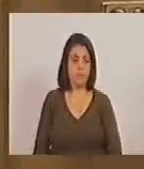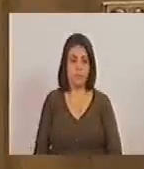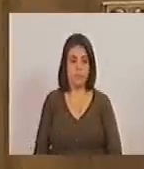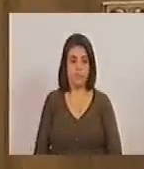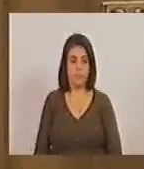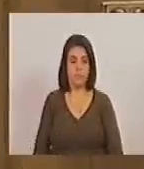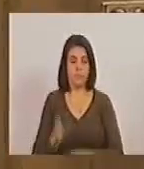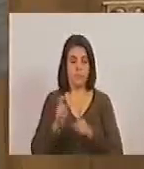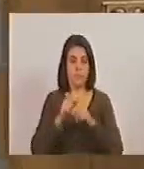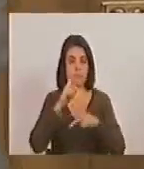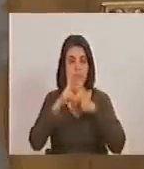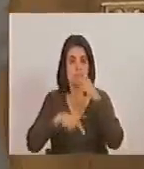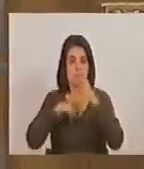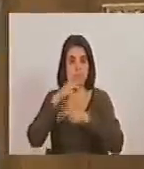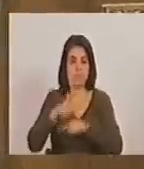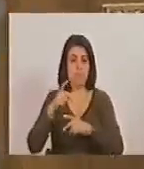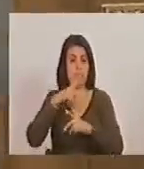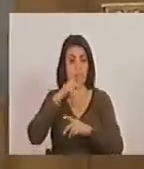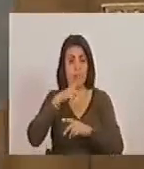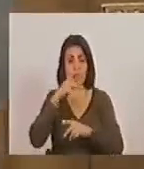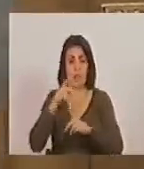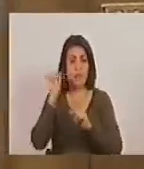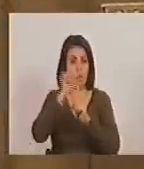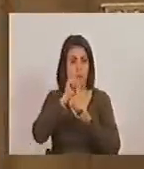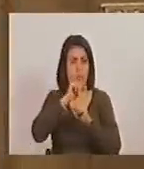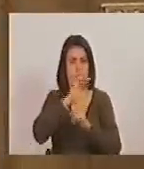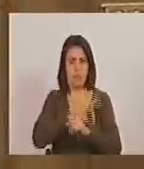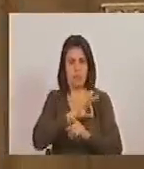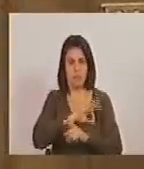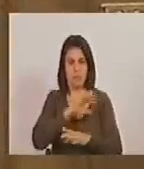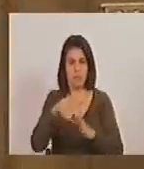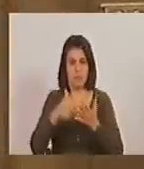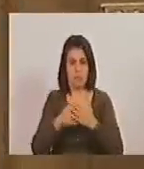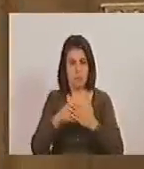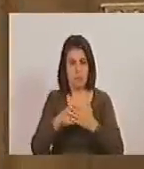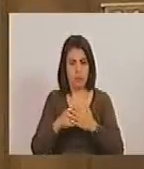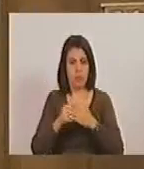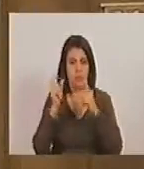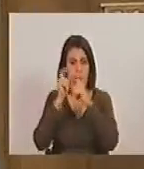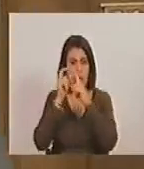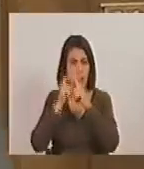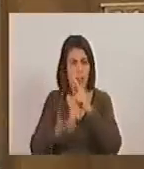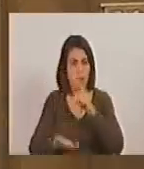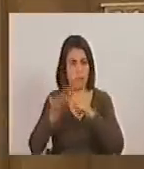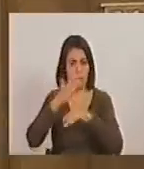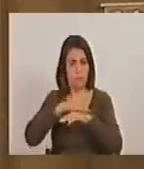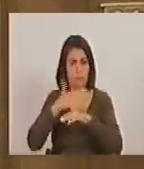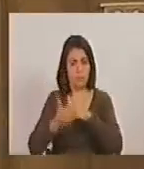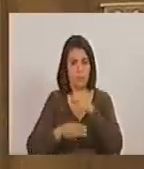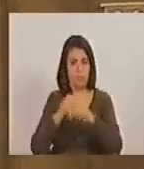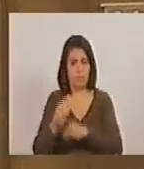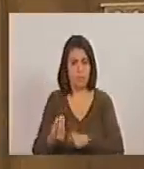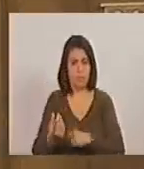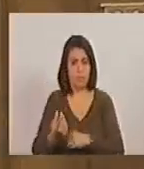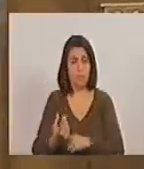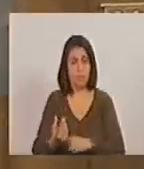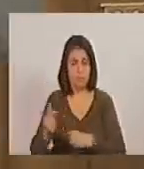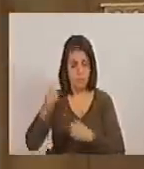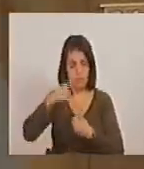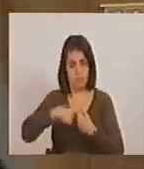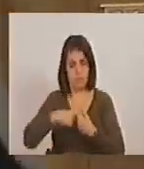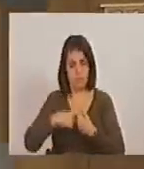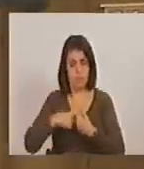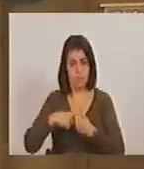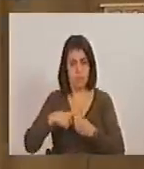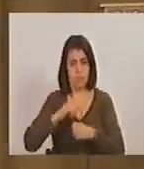concepto holístico de la lucha social, de tomar una consigna reivindicativa e imbricarla en la